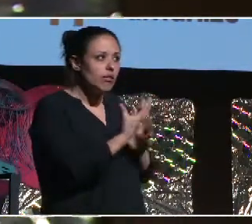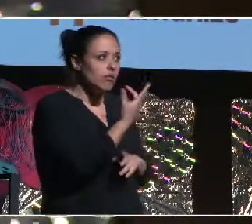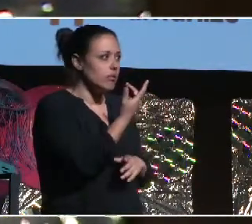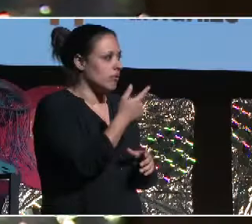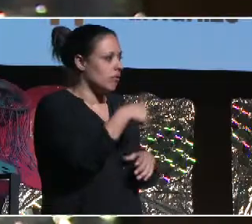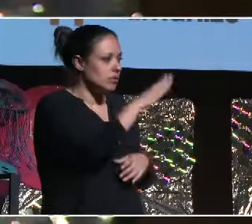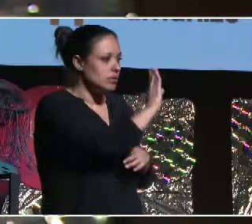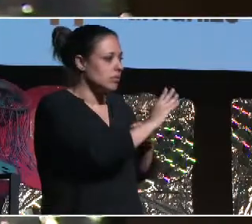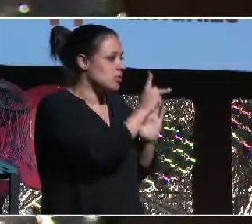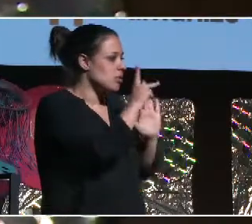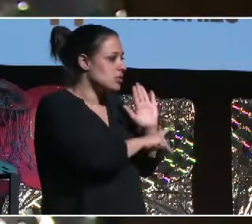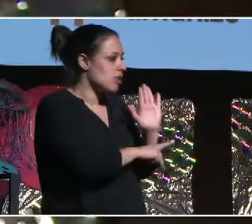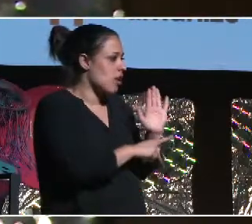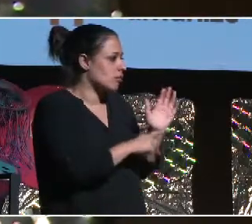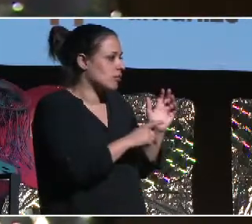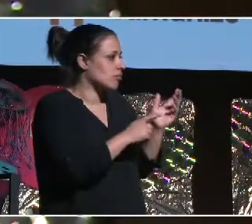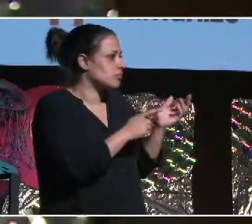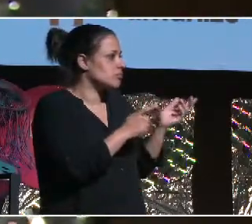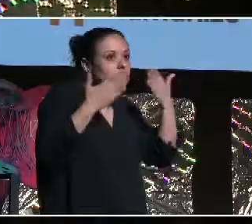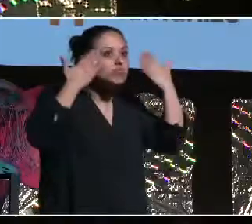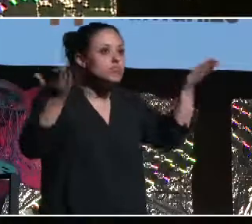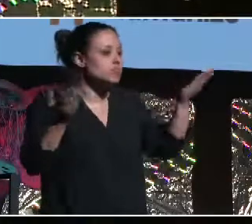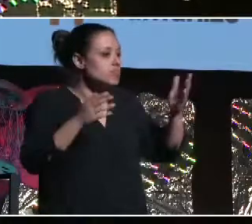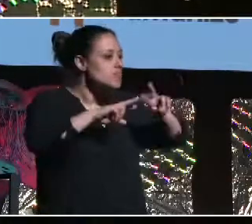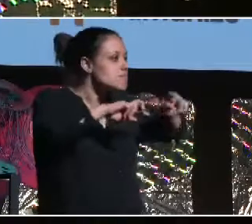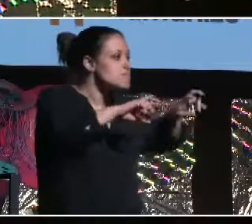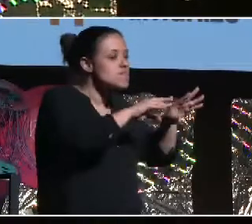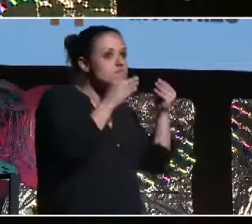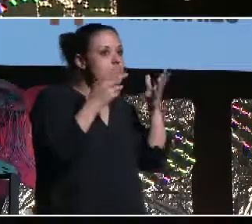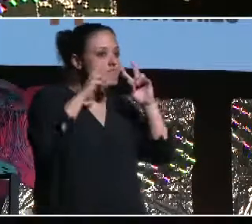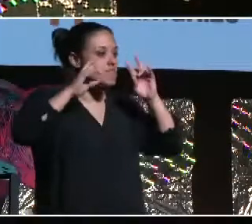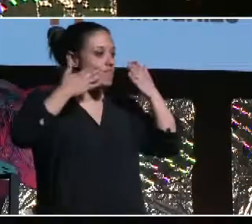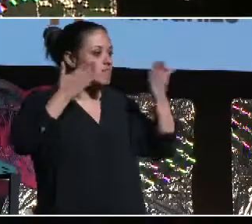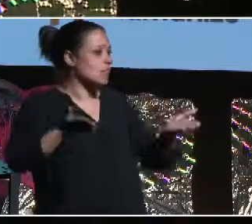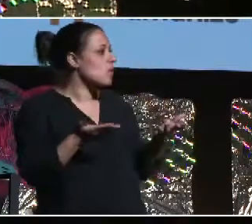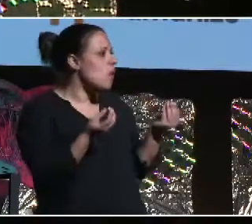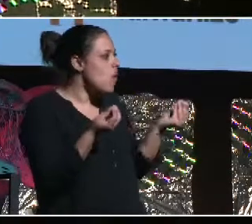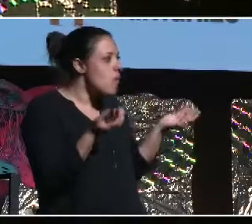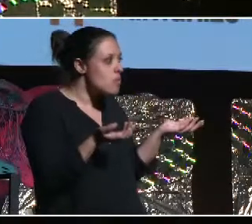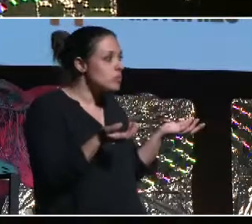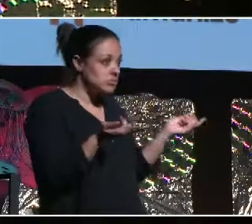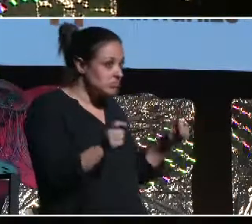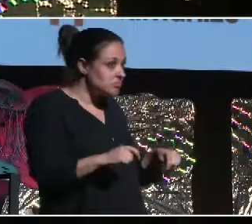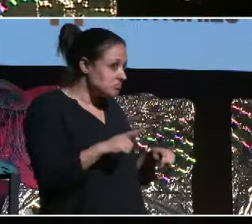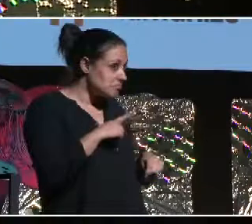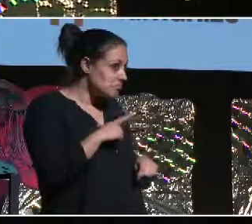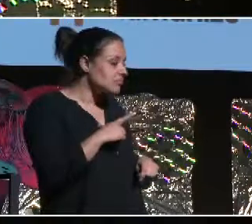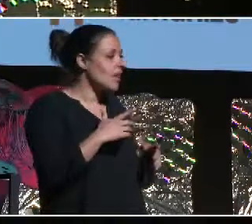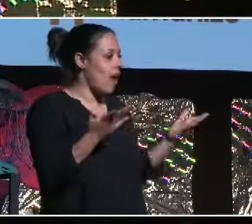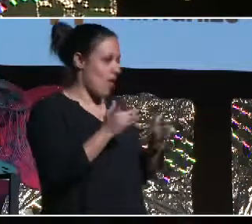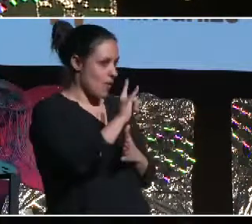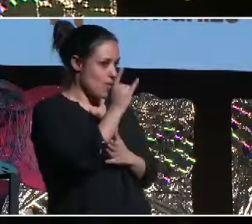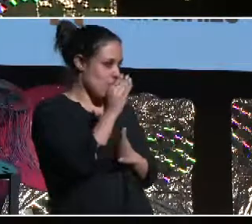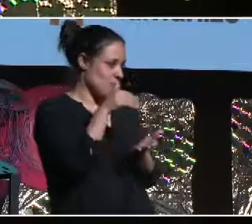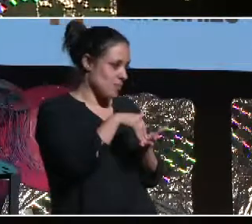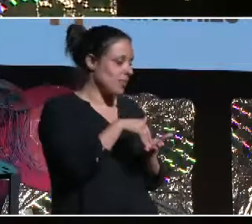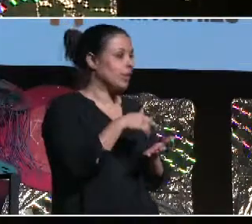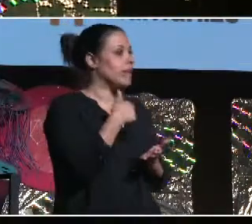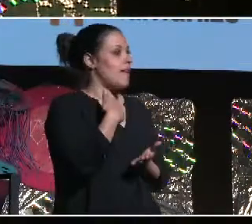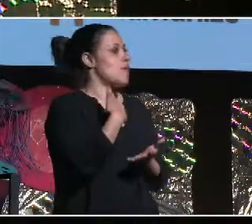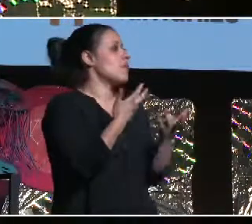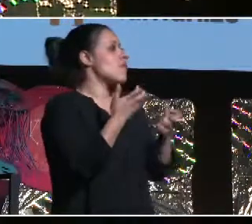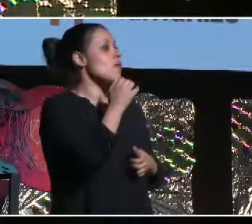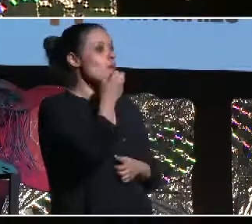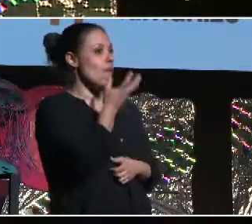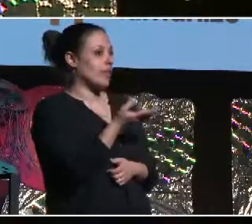en el que podría recopilar este tipo de datos? Por último, quería contarles un poco de cuál era el objetivo que teníamos con este